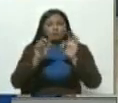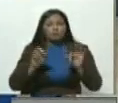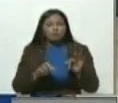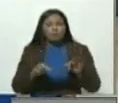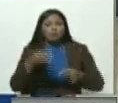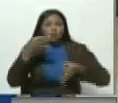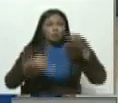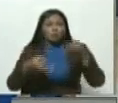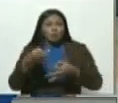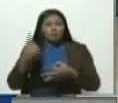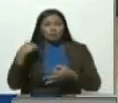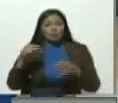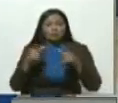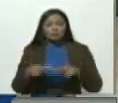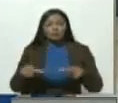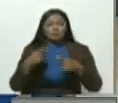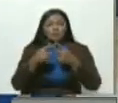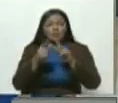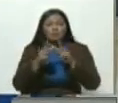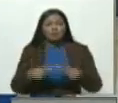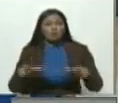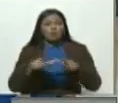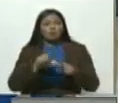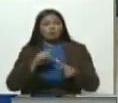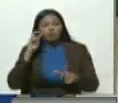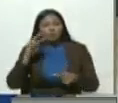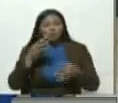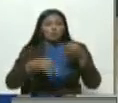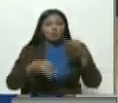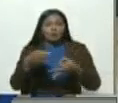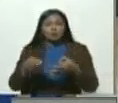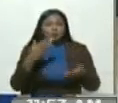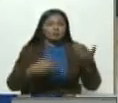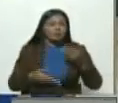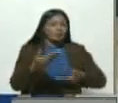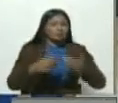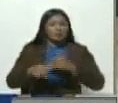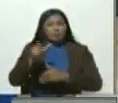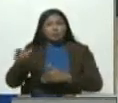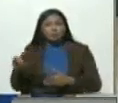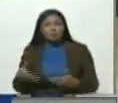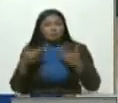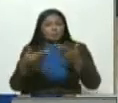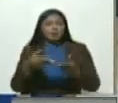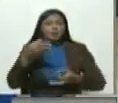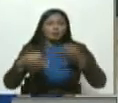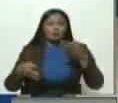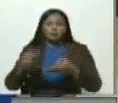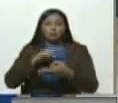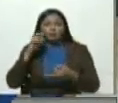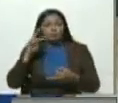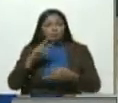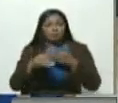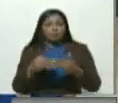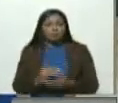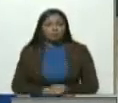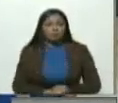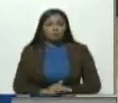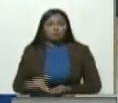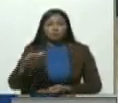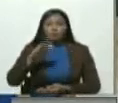que se tengan en las distintas instancias sean jueces que estén al servicio del ciudadano para entregar la justicia que se clama, donde no